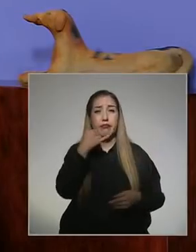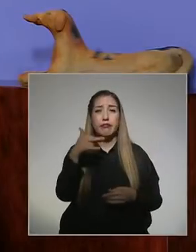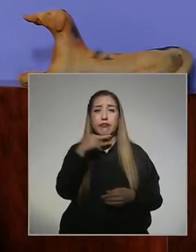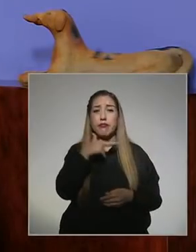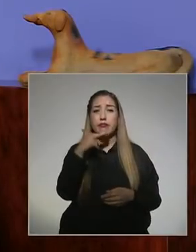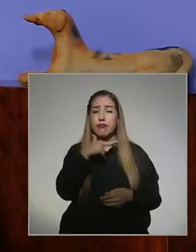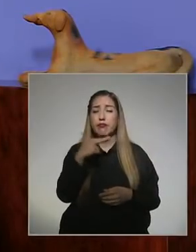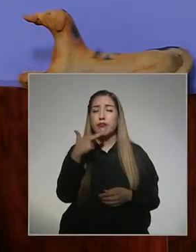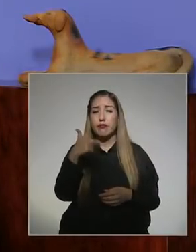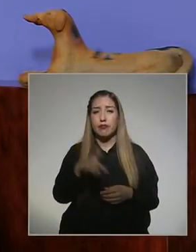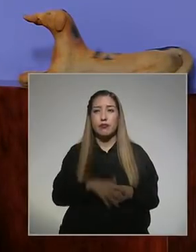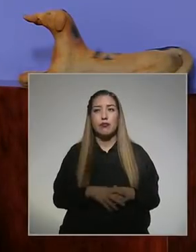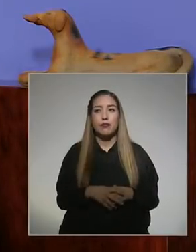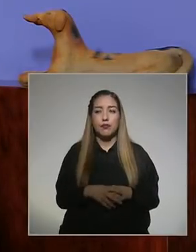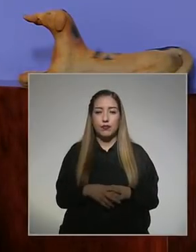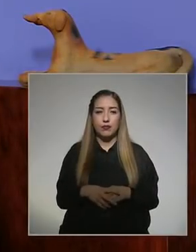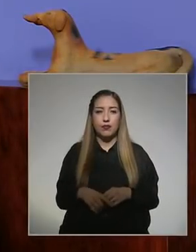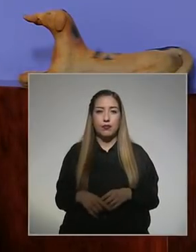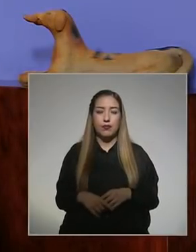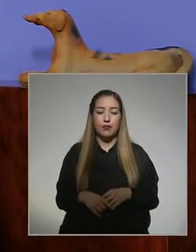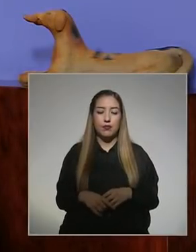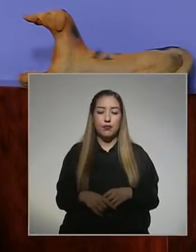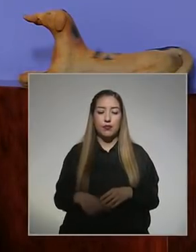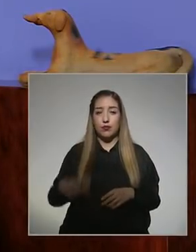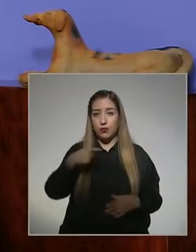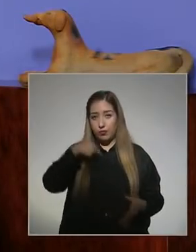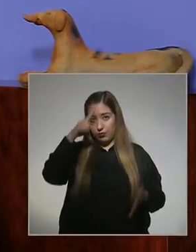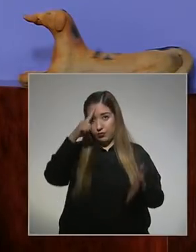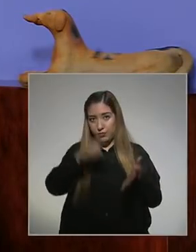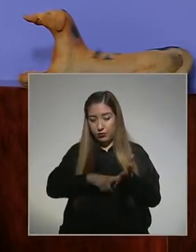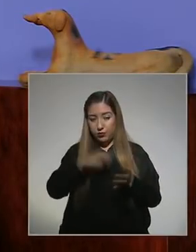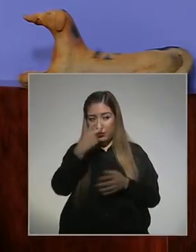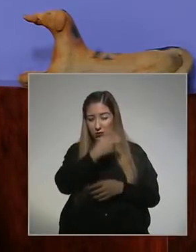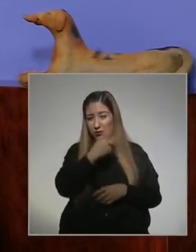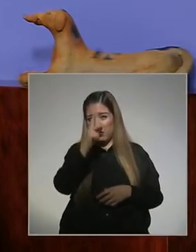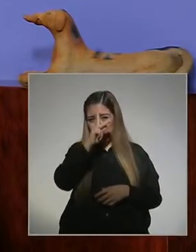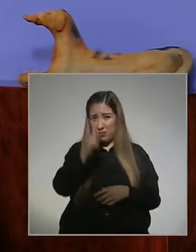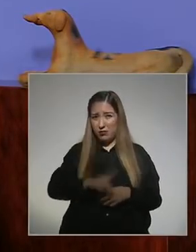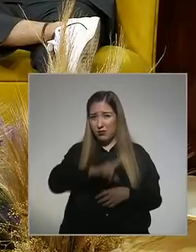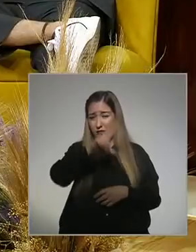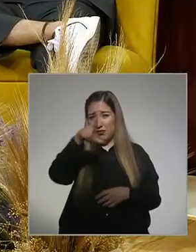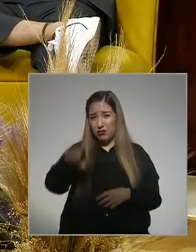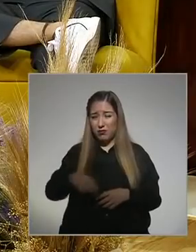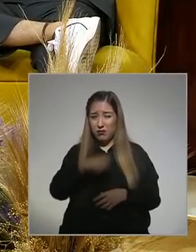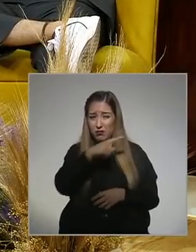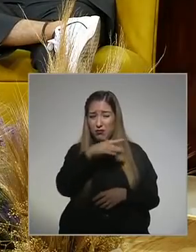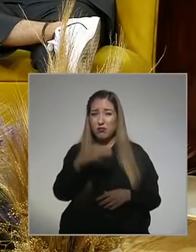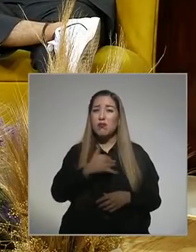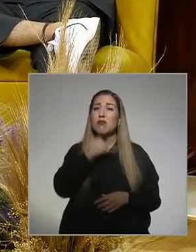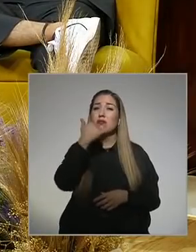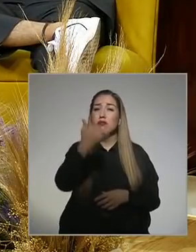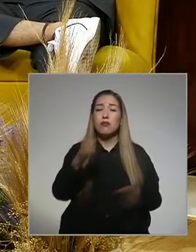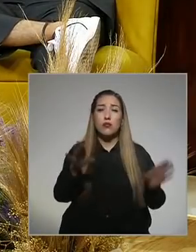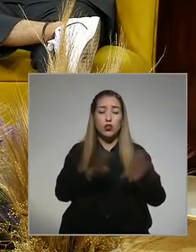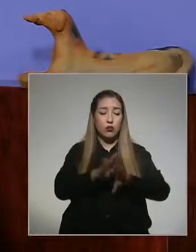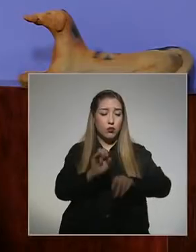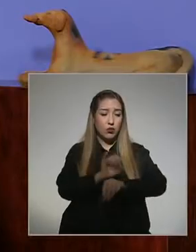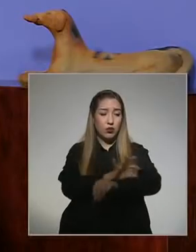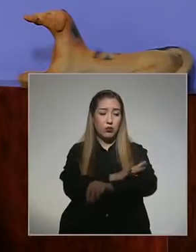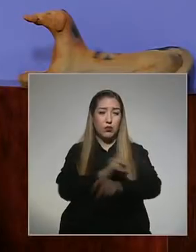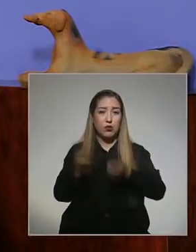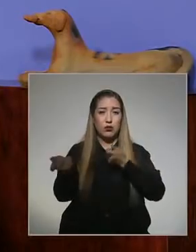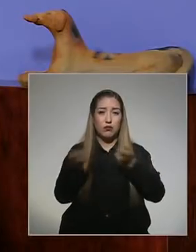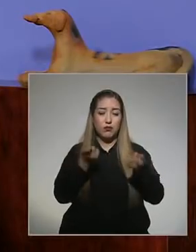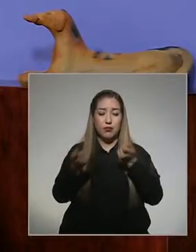Y lo compensan con el celular. Considero que esto solo genera una interpretación errónea de cómo generar las emociones y